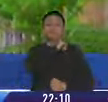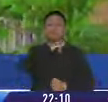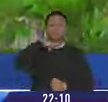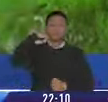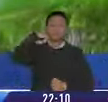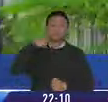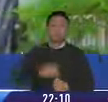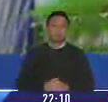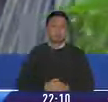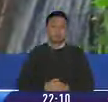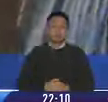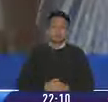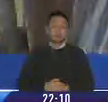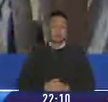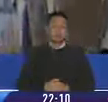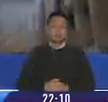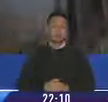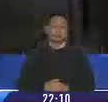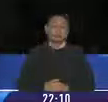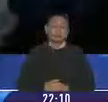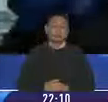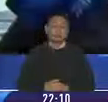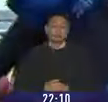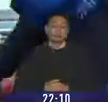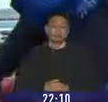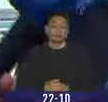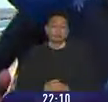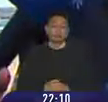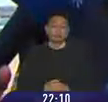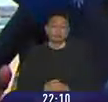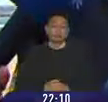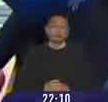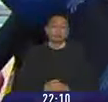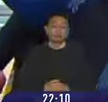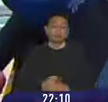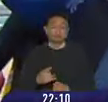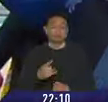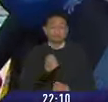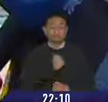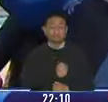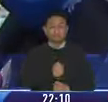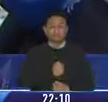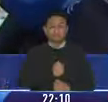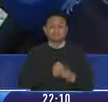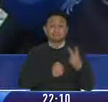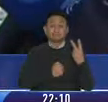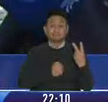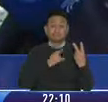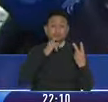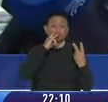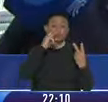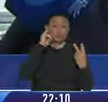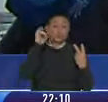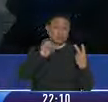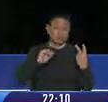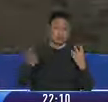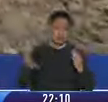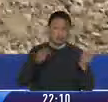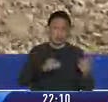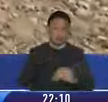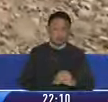un punzón de picar hielo. En donde lamentamos el fallecimiento de dos niños,